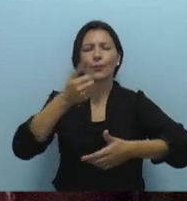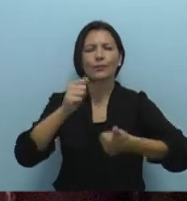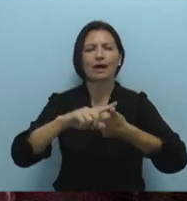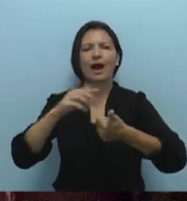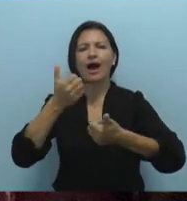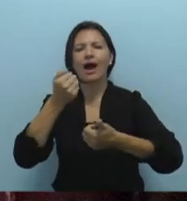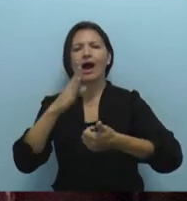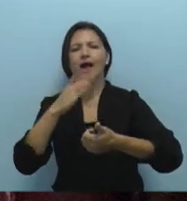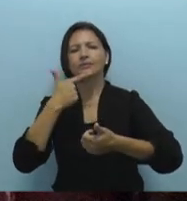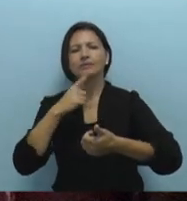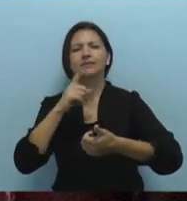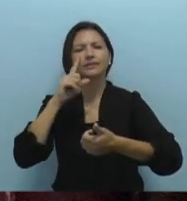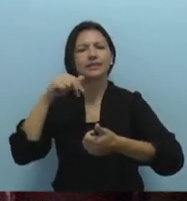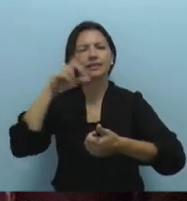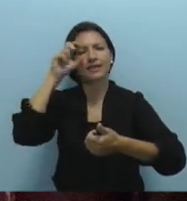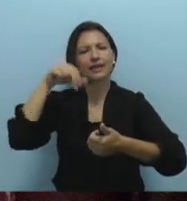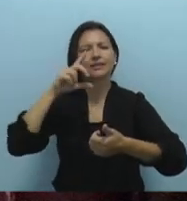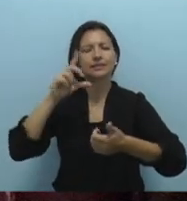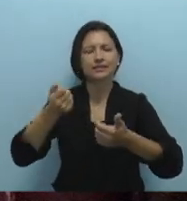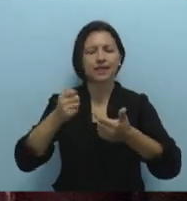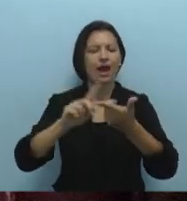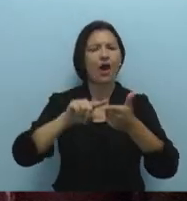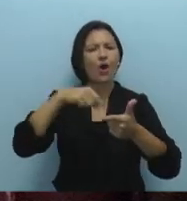casos de sífilis en la provincia, que es un programa de